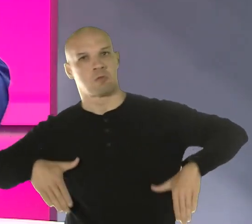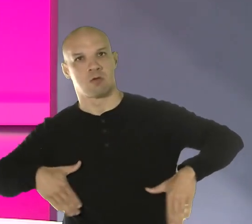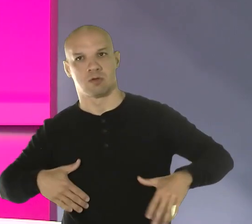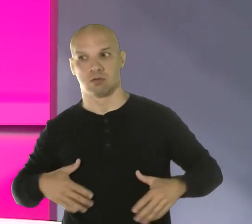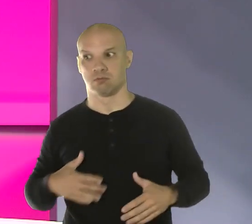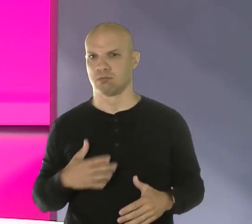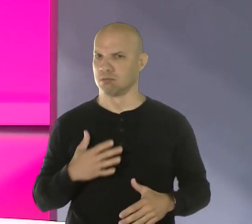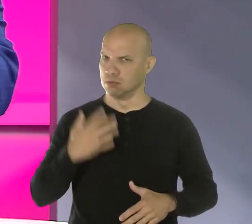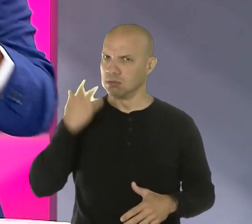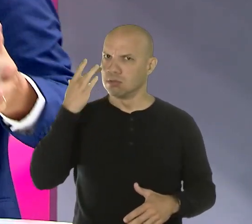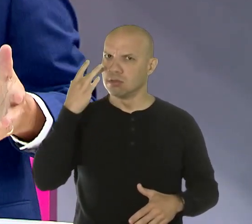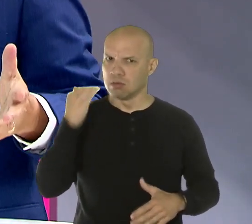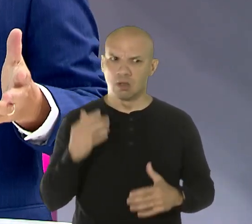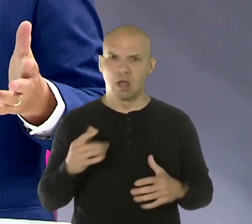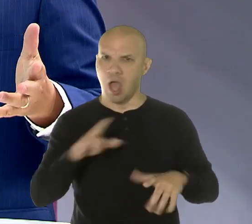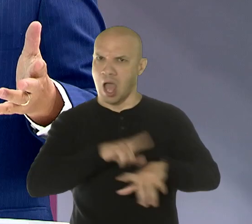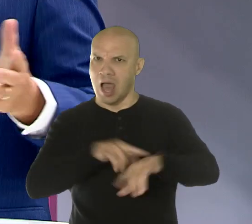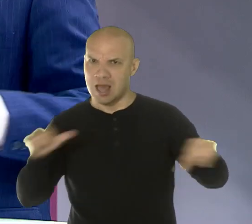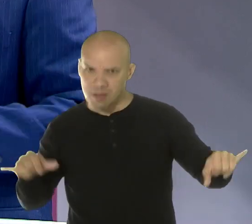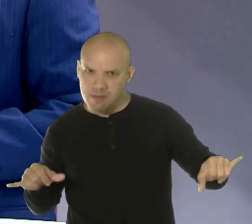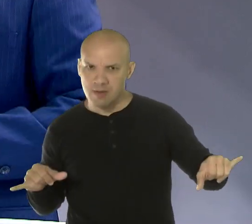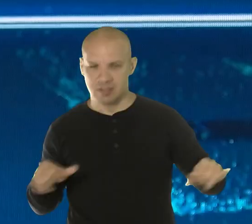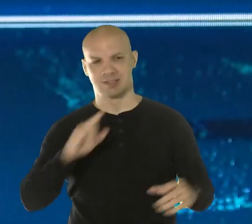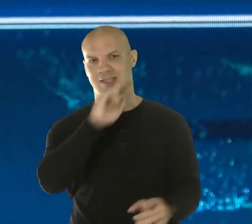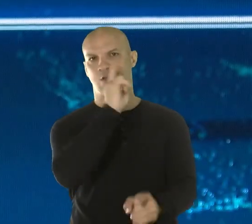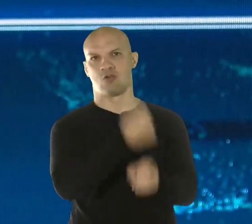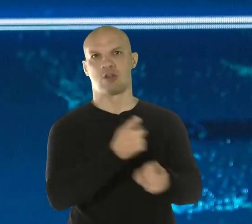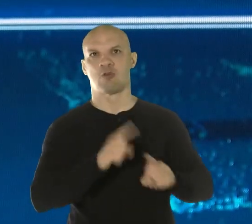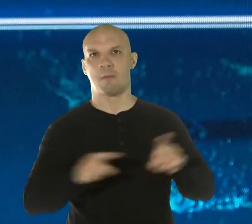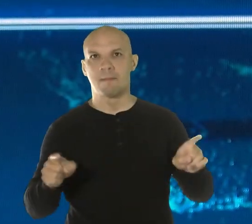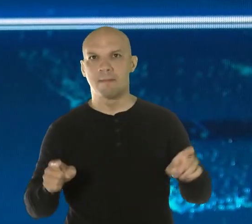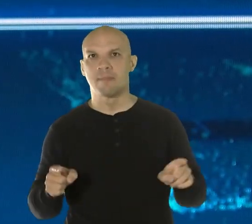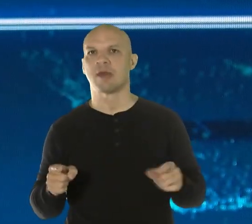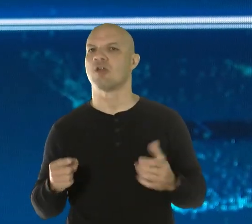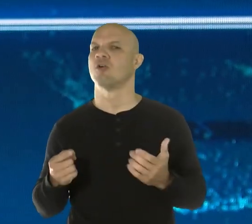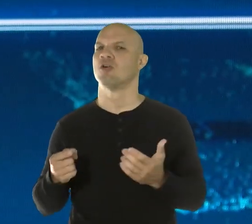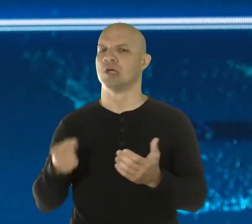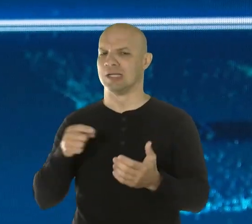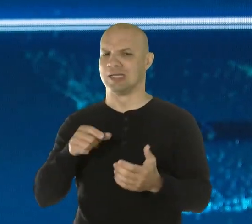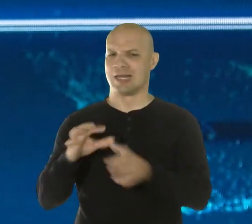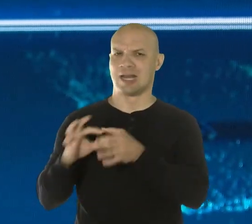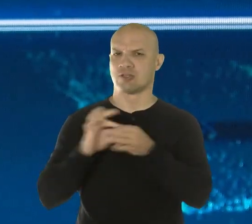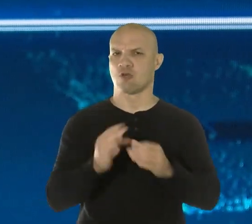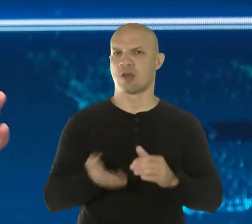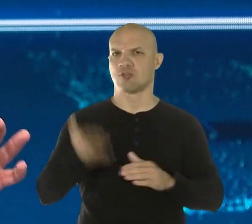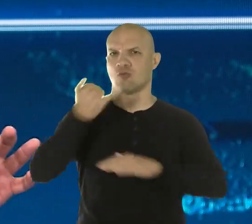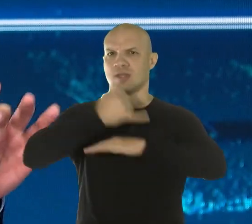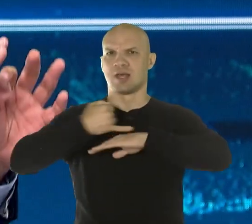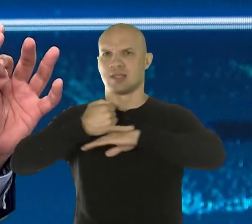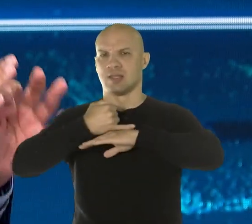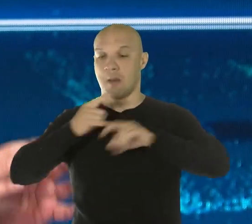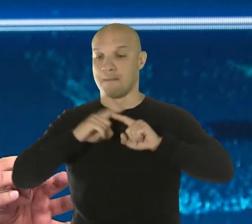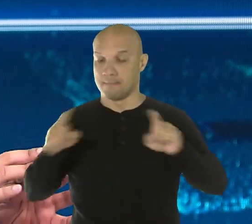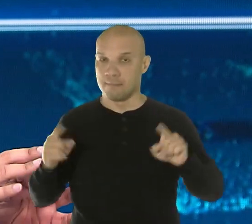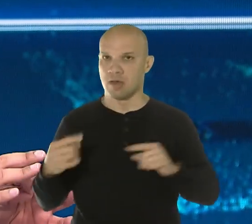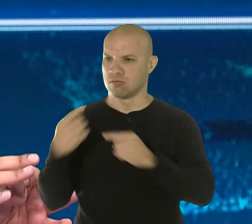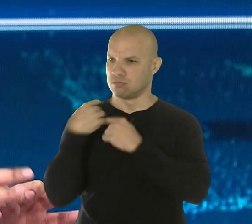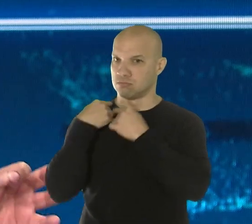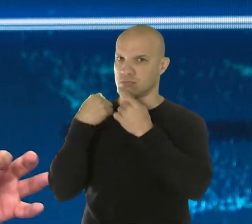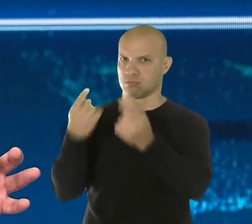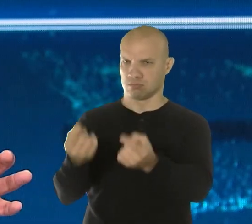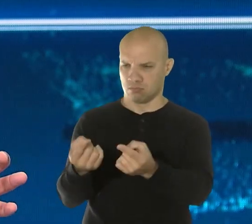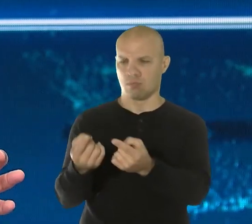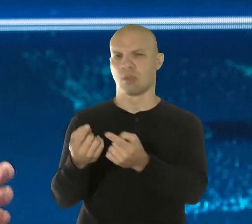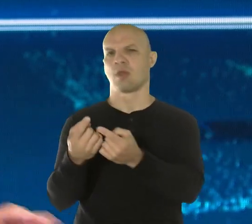Coinciden prácticamente en el mismo momento. Exacto, pero tiene que ver con la subida de tipos de interés, pero mi preocupación, si vamos a la historia, Bear Stearns en el